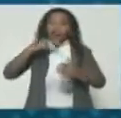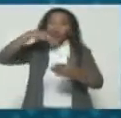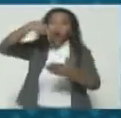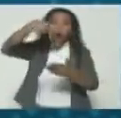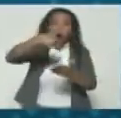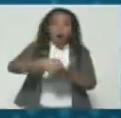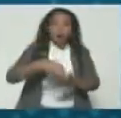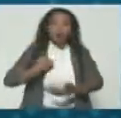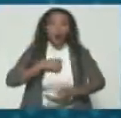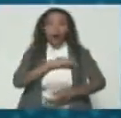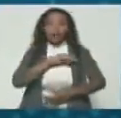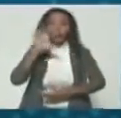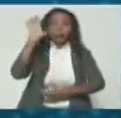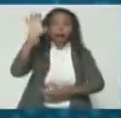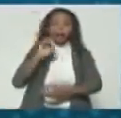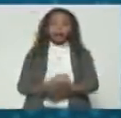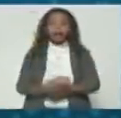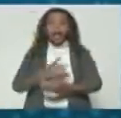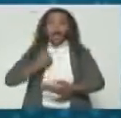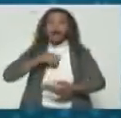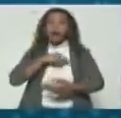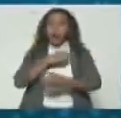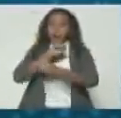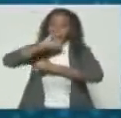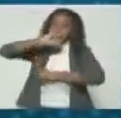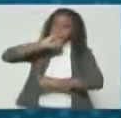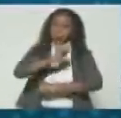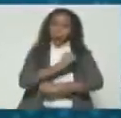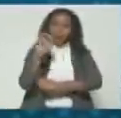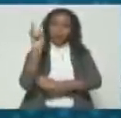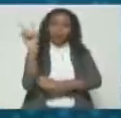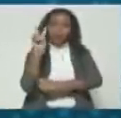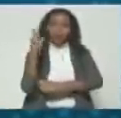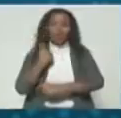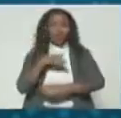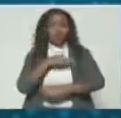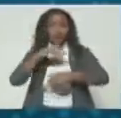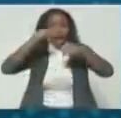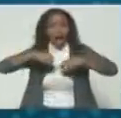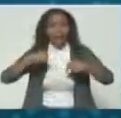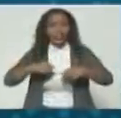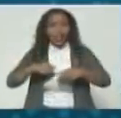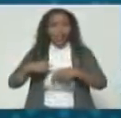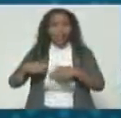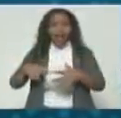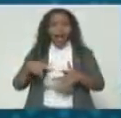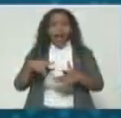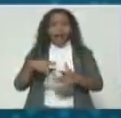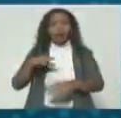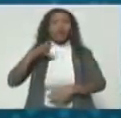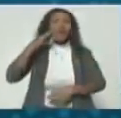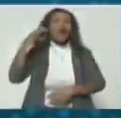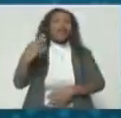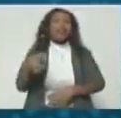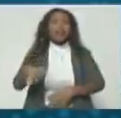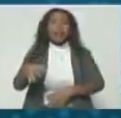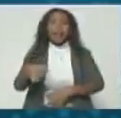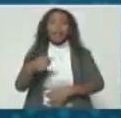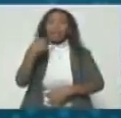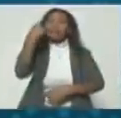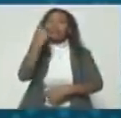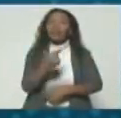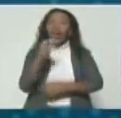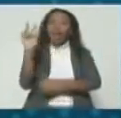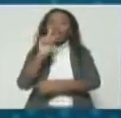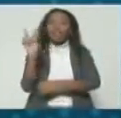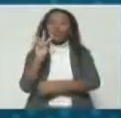nuestro país, a nuestra amada Venezuela. Aquí estamos, desde la zona industrial de Guatire, diciéndole a